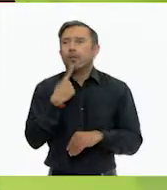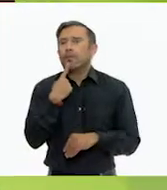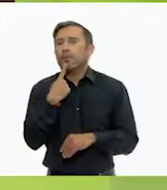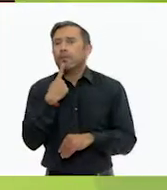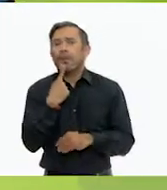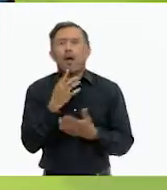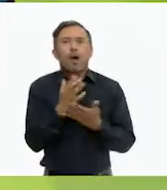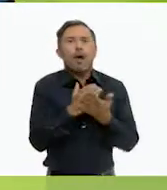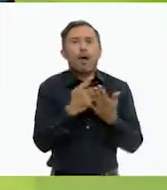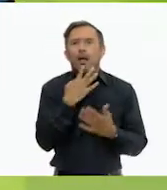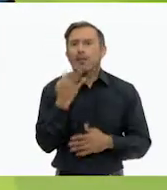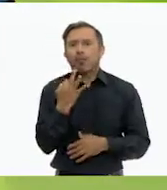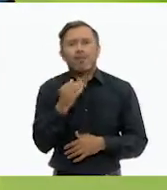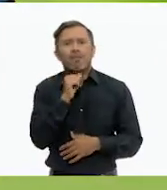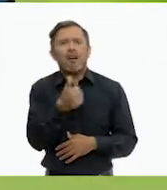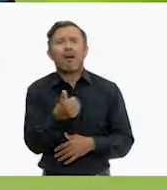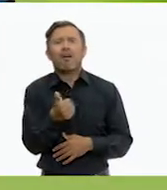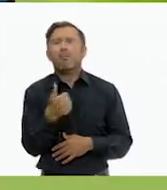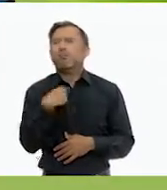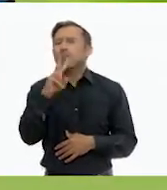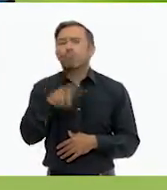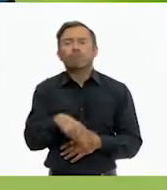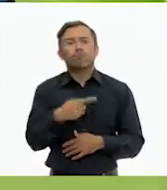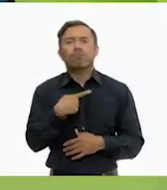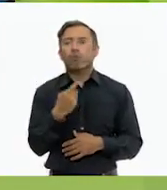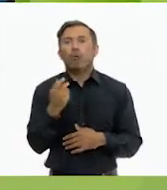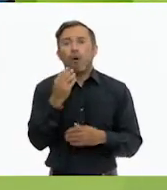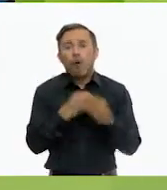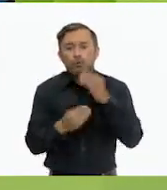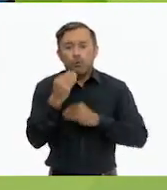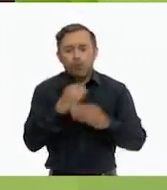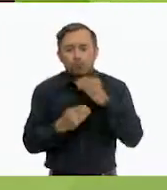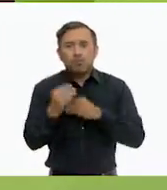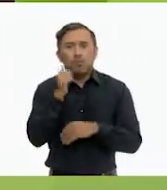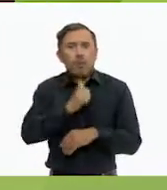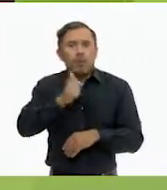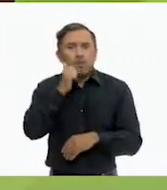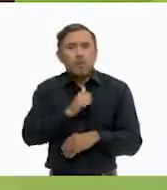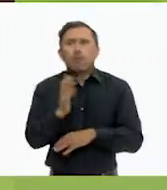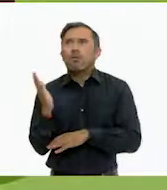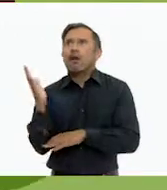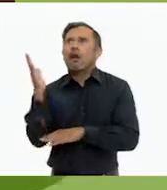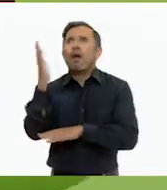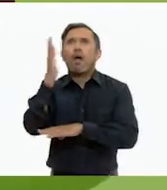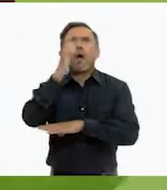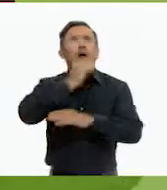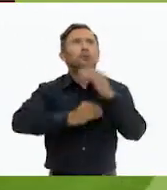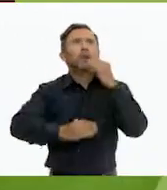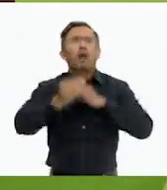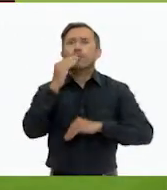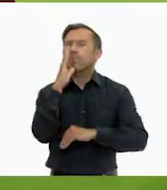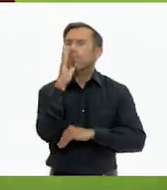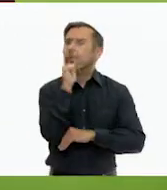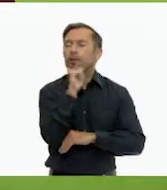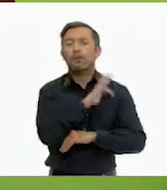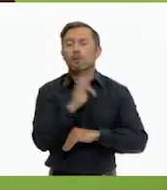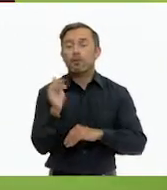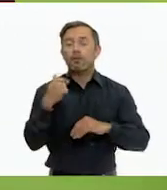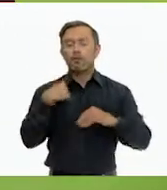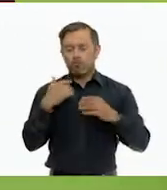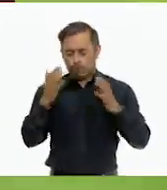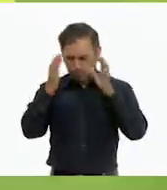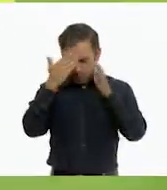puedo creerlo. No estamos hechos para estar comiendo todo el tiempo. Y no sé qué le pasa a mi cuerpo y solo